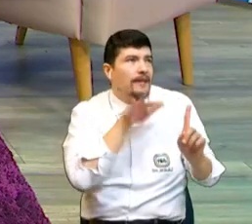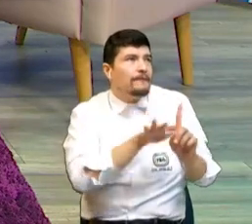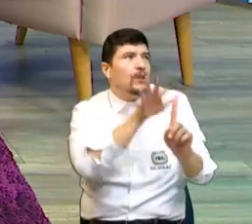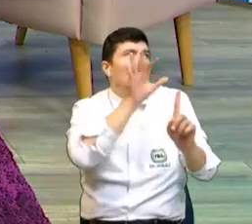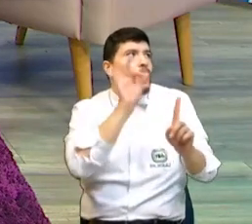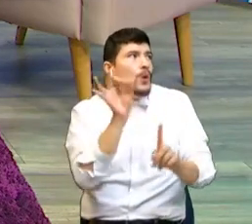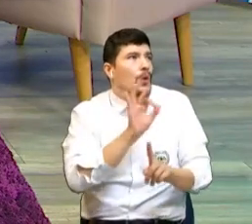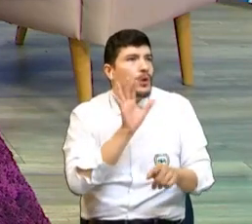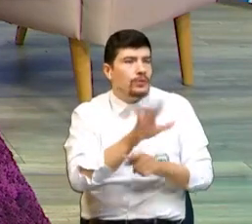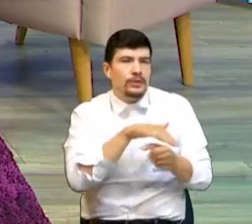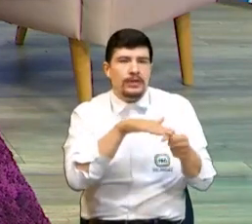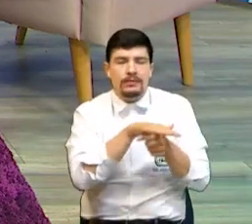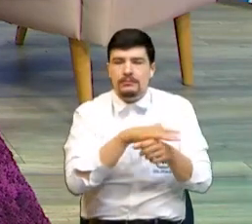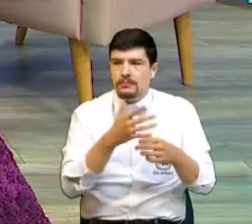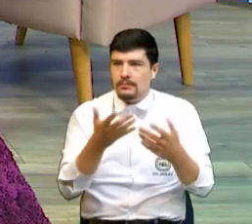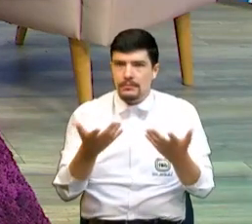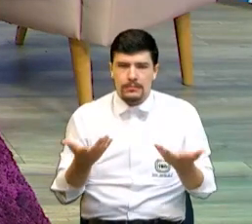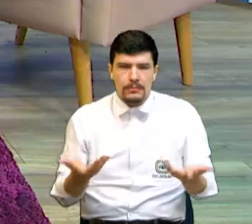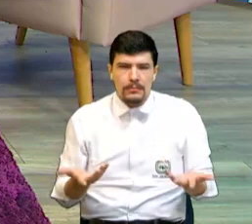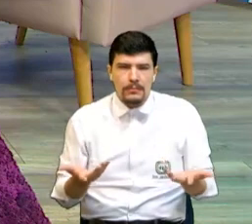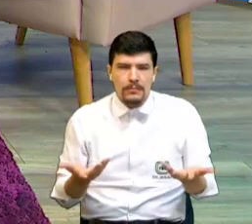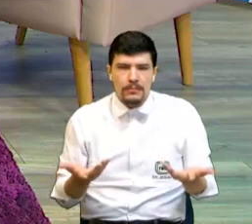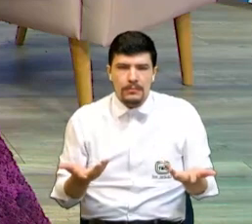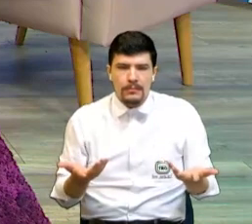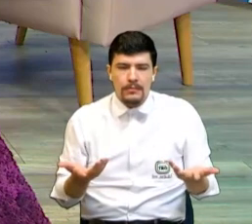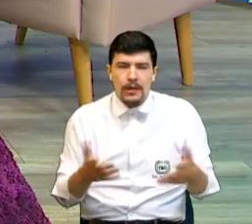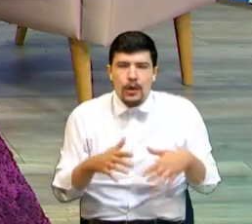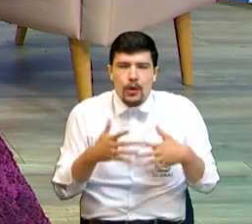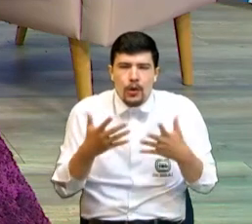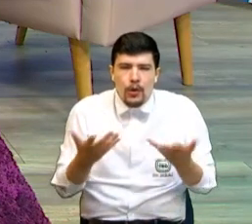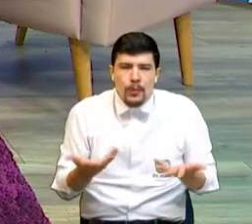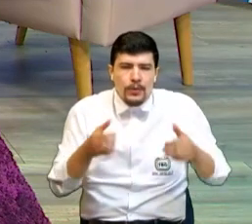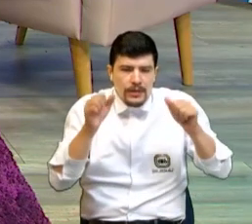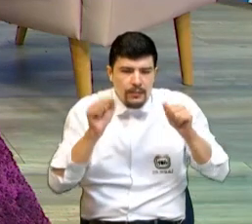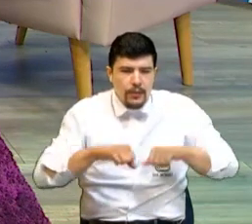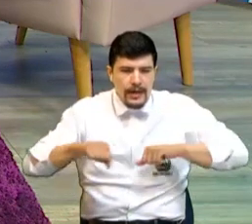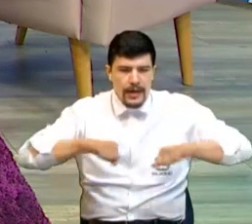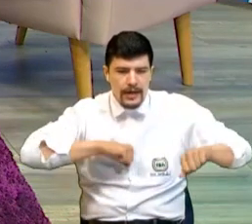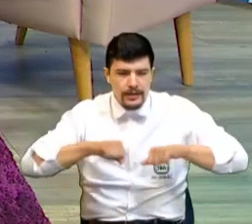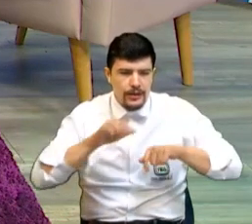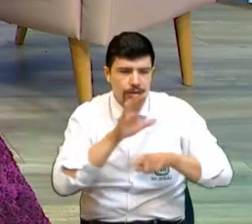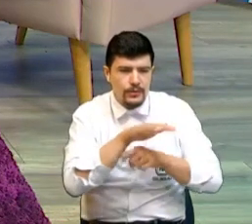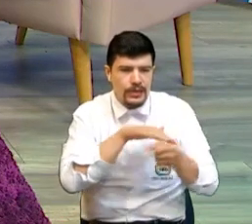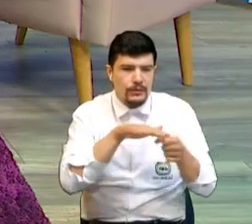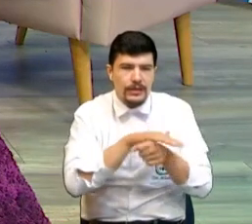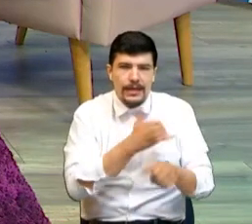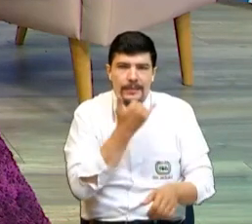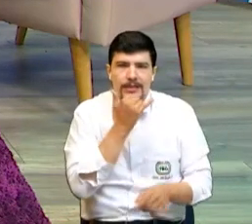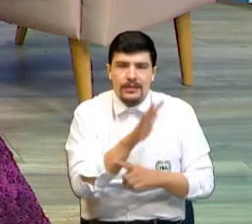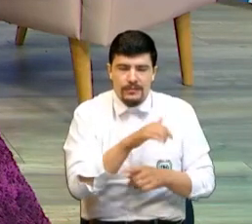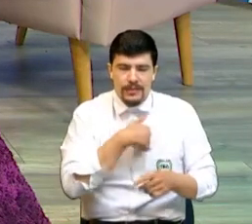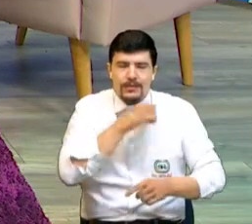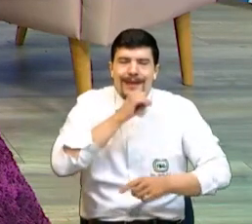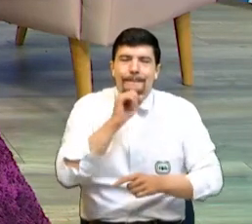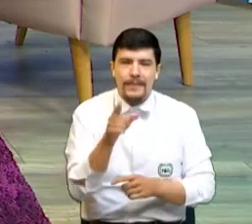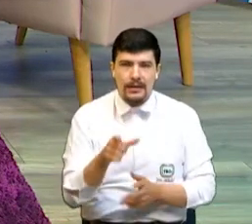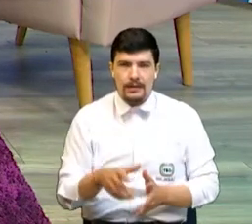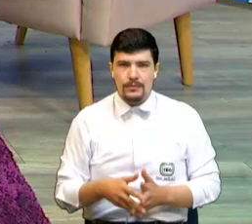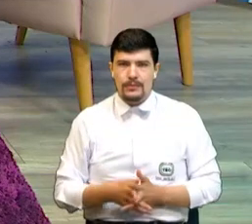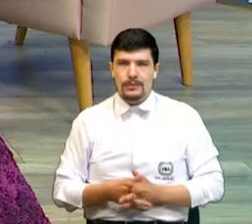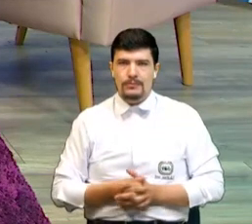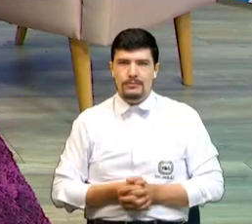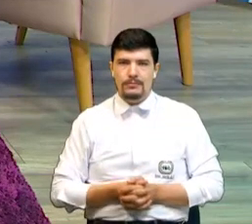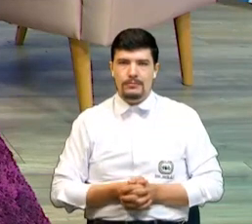influenciada esta situación. Entonces, ¿cómo se podría actuar ante esta situación que se está presentando? Es la pregunta concreta que